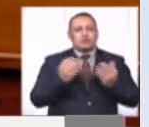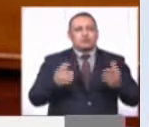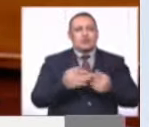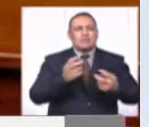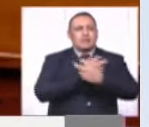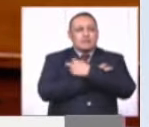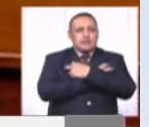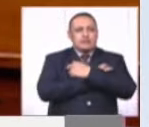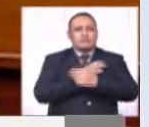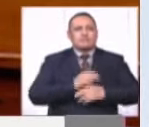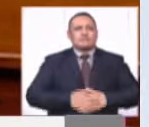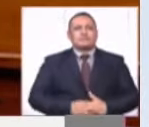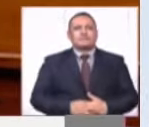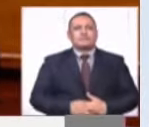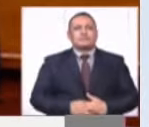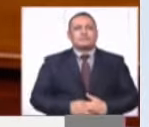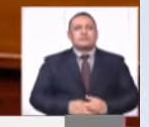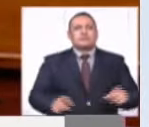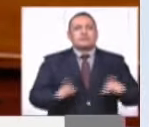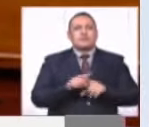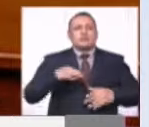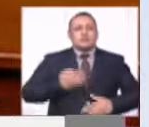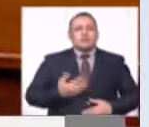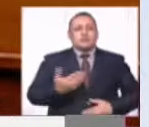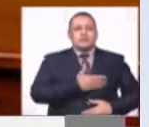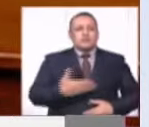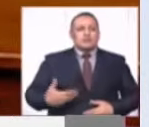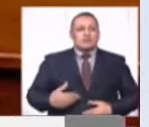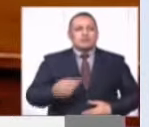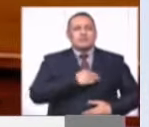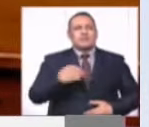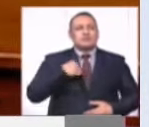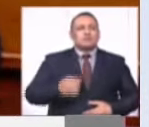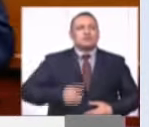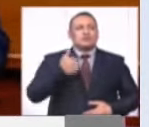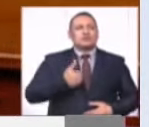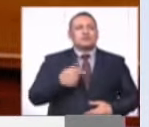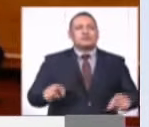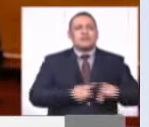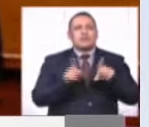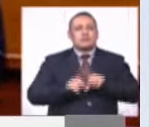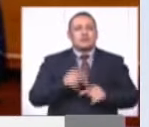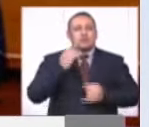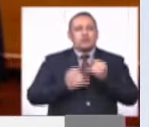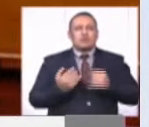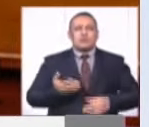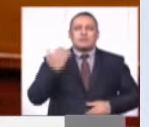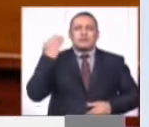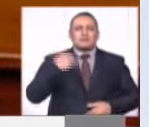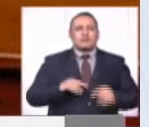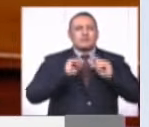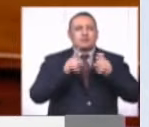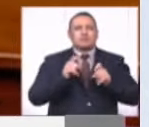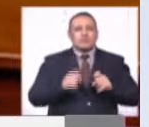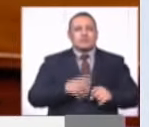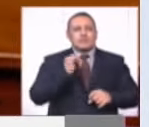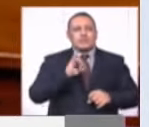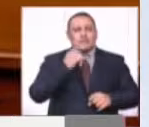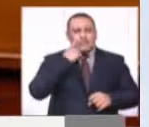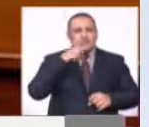de Lambayeque. Señor presidente, señor primer ministro, según la última encuesta de Ipsos,